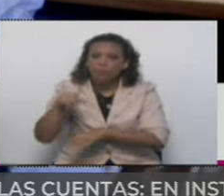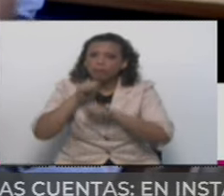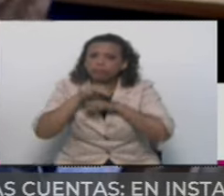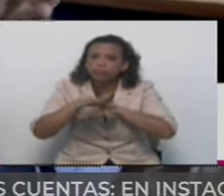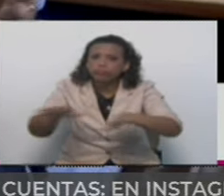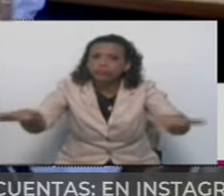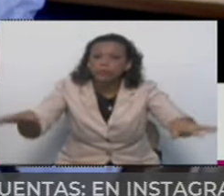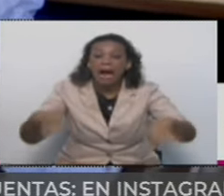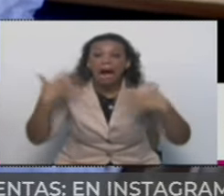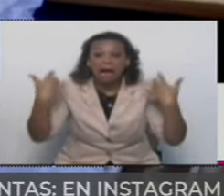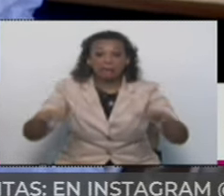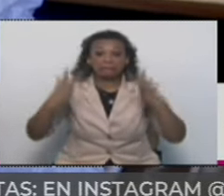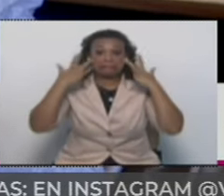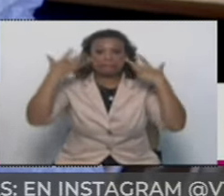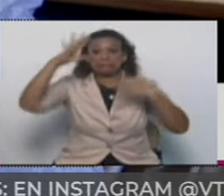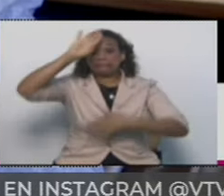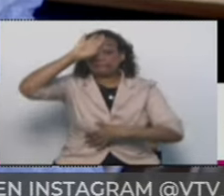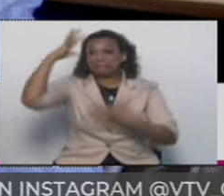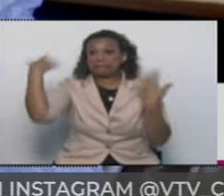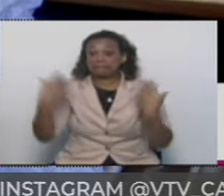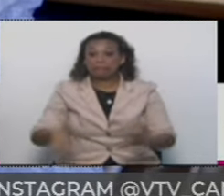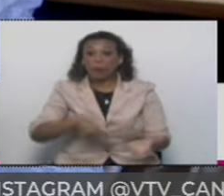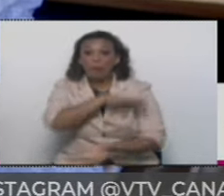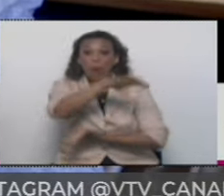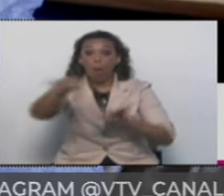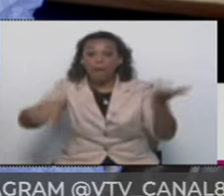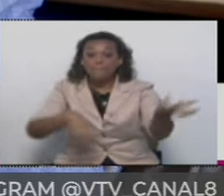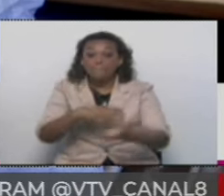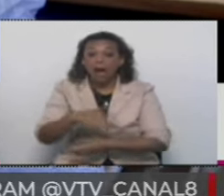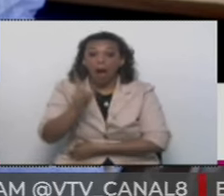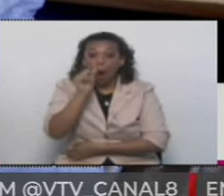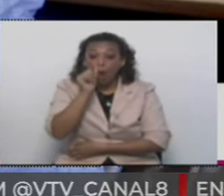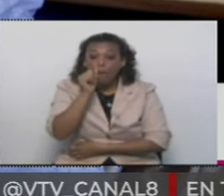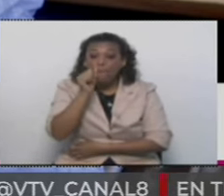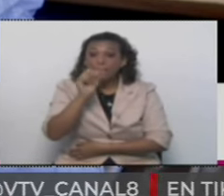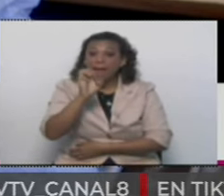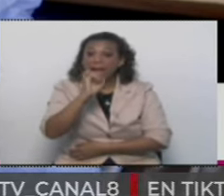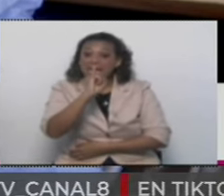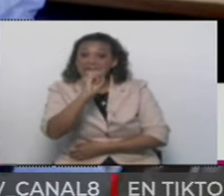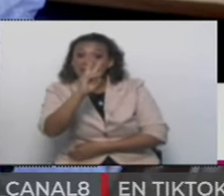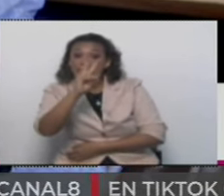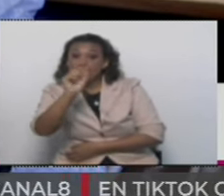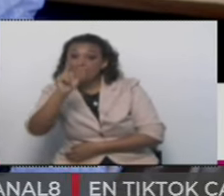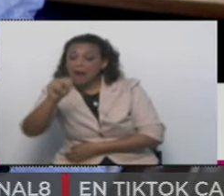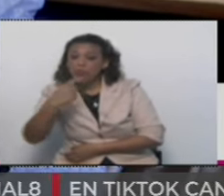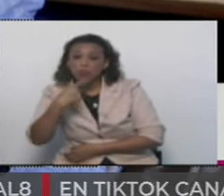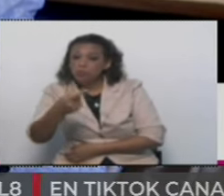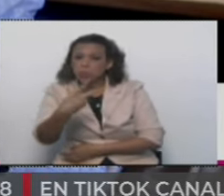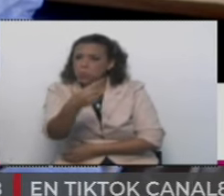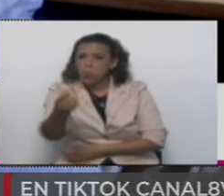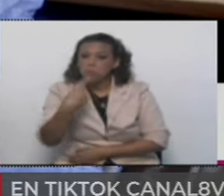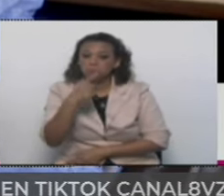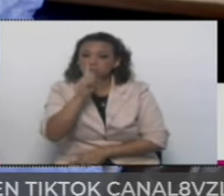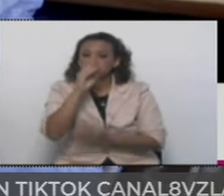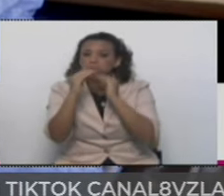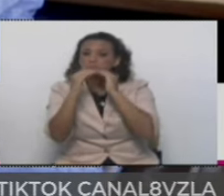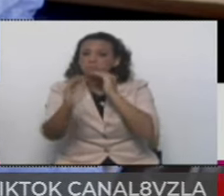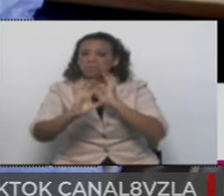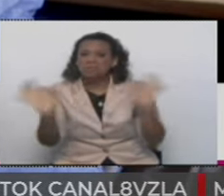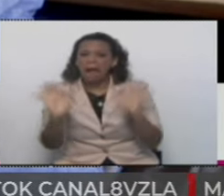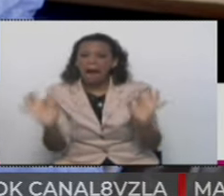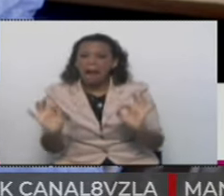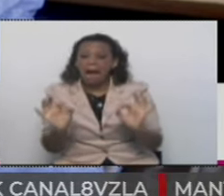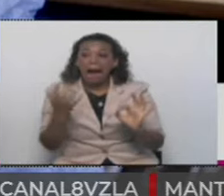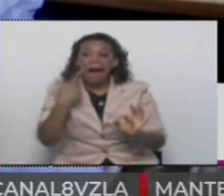un escándalo en Colombia. Iván Duque no lo ha desmentido. Sencillamente tiene